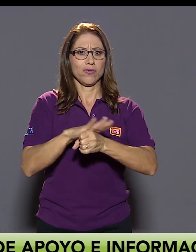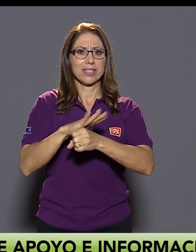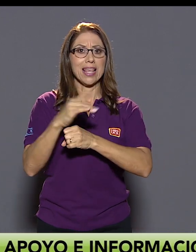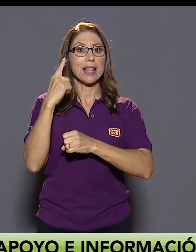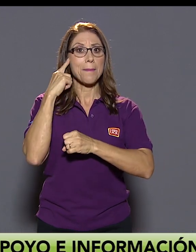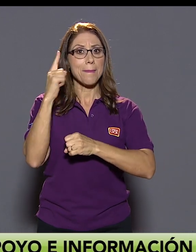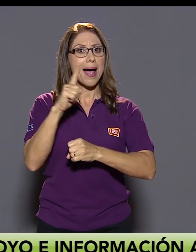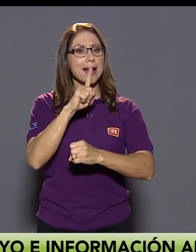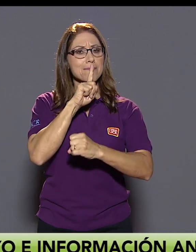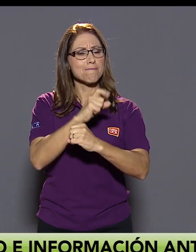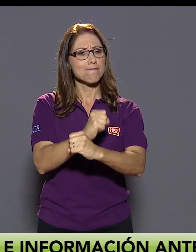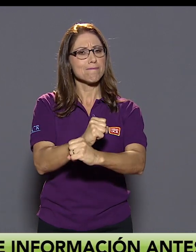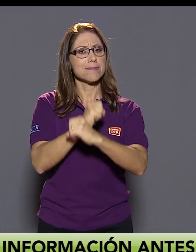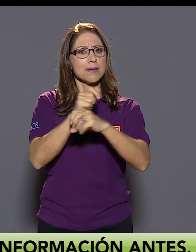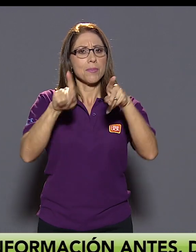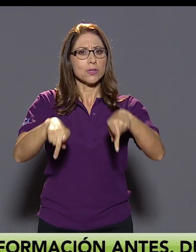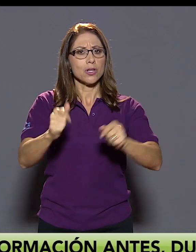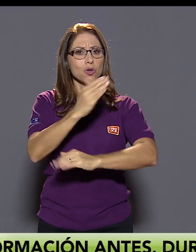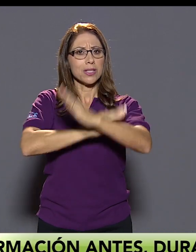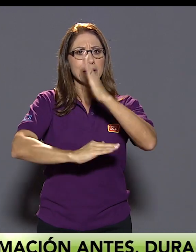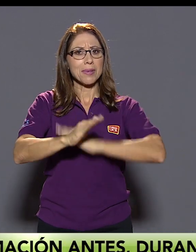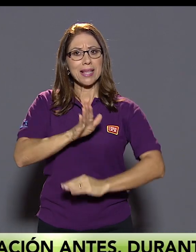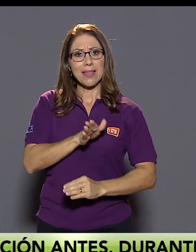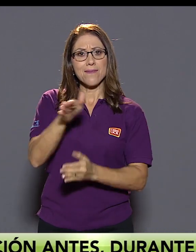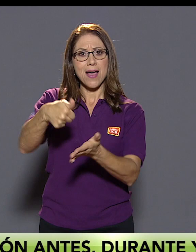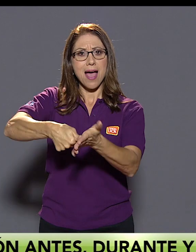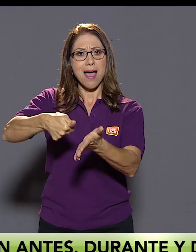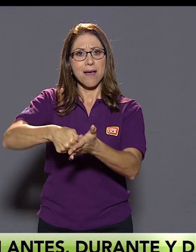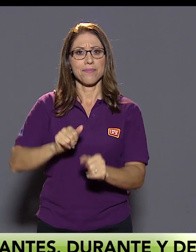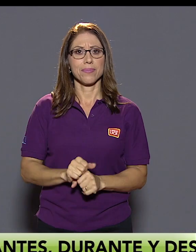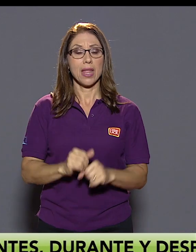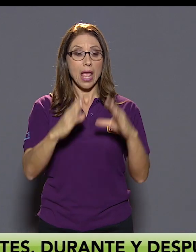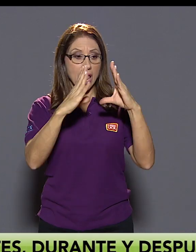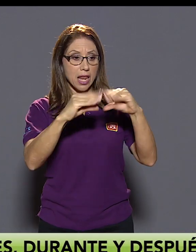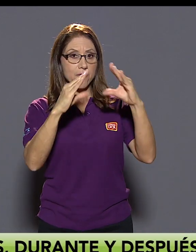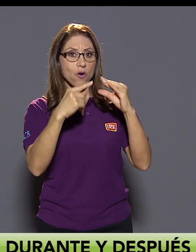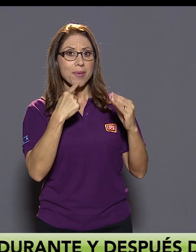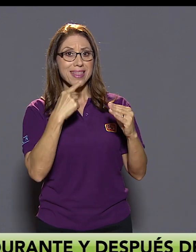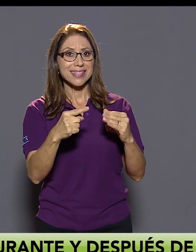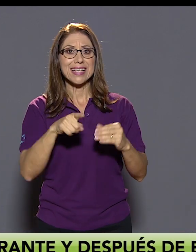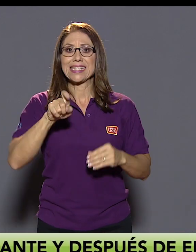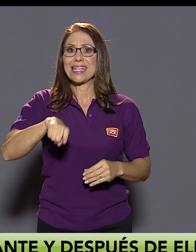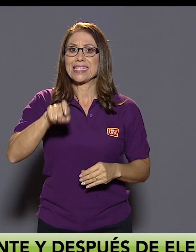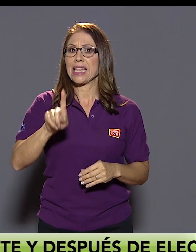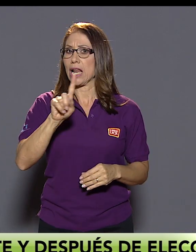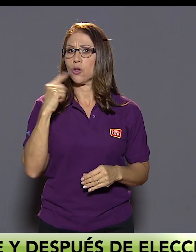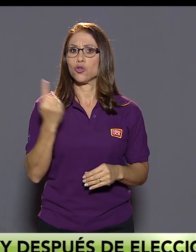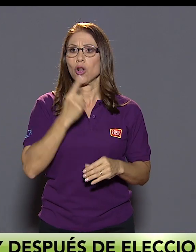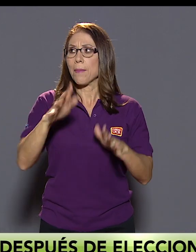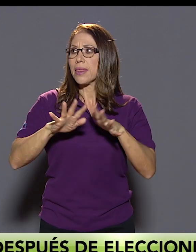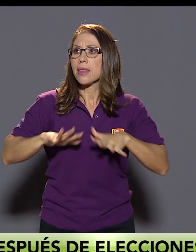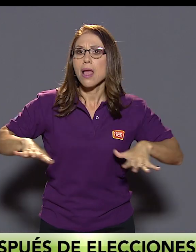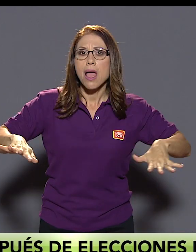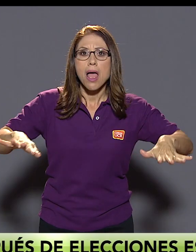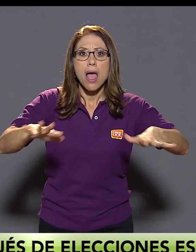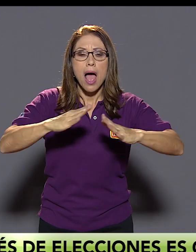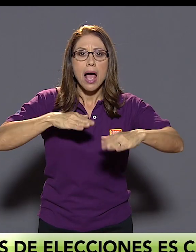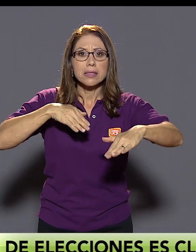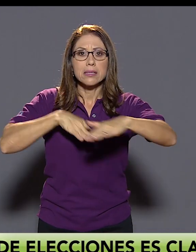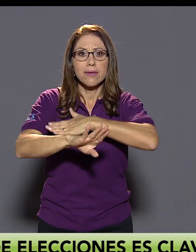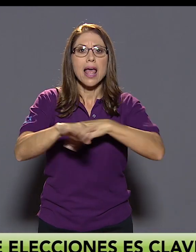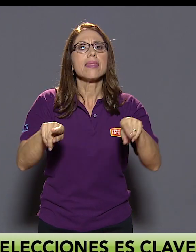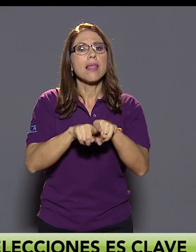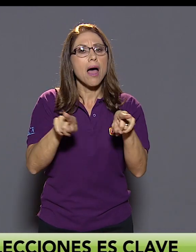al voto de la población con discapacidad. De acuerdo al informe, se necesita ir más allá de la accesibilidad física y valorar